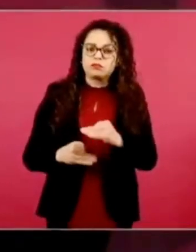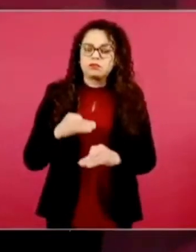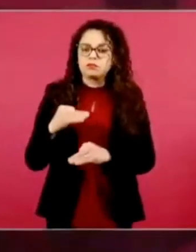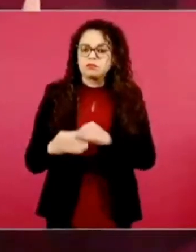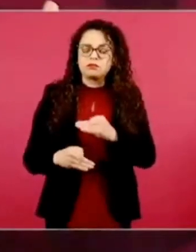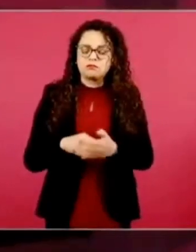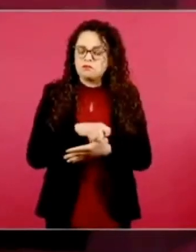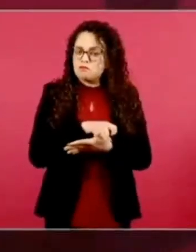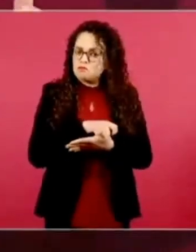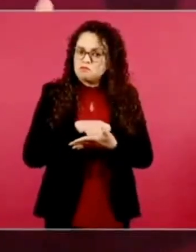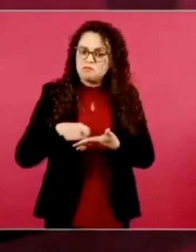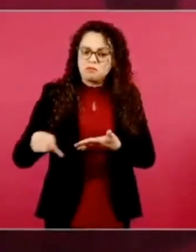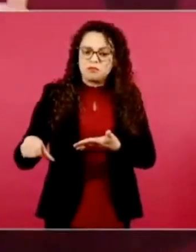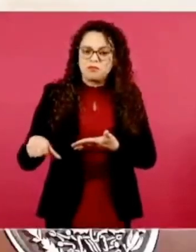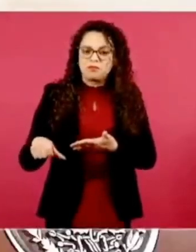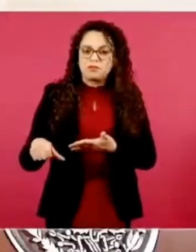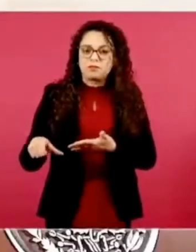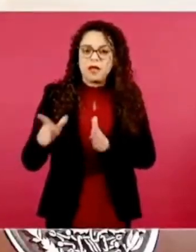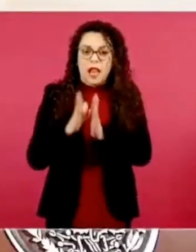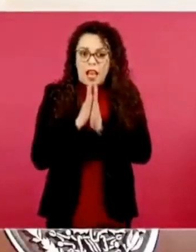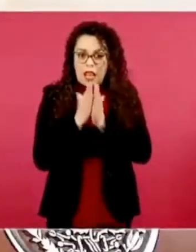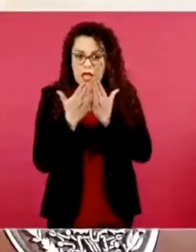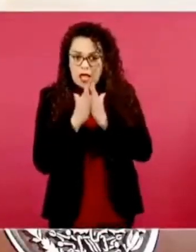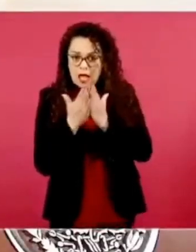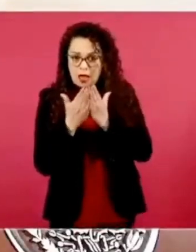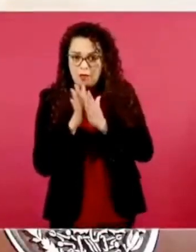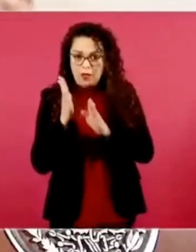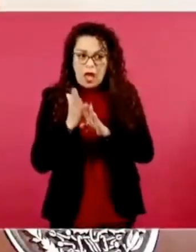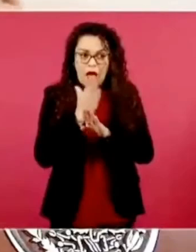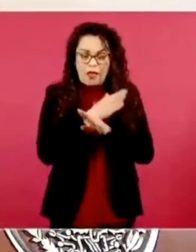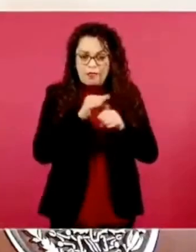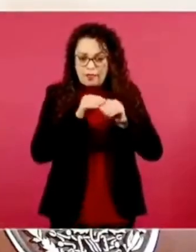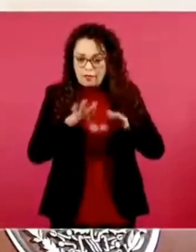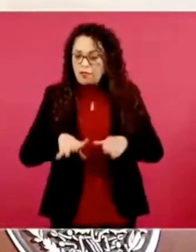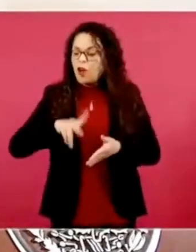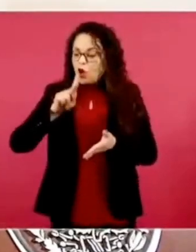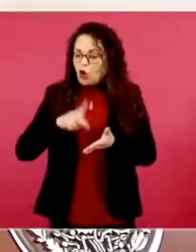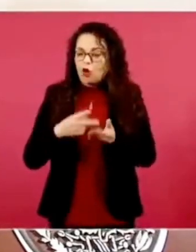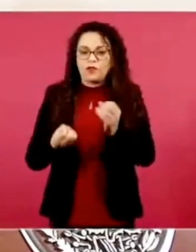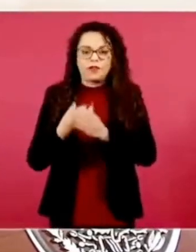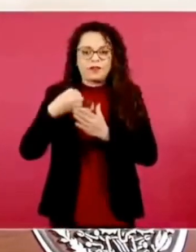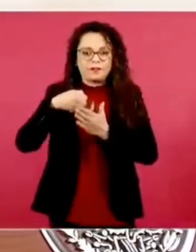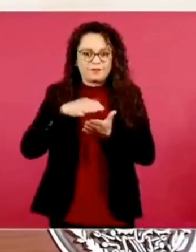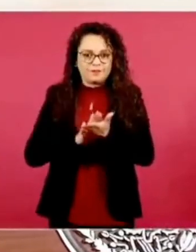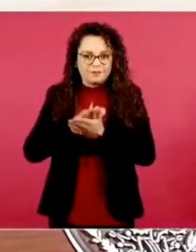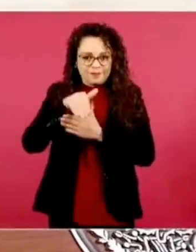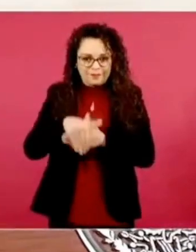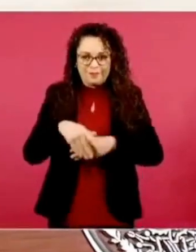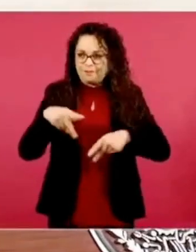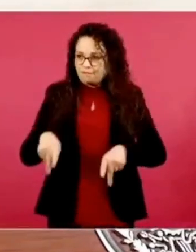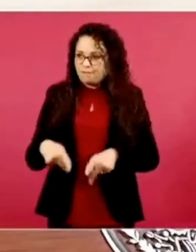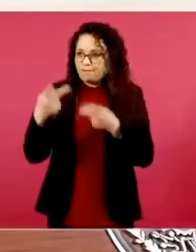Y reediciones de libros, y luego también financiamiento